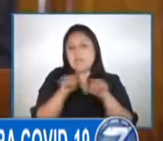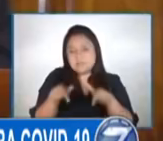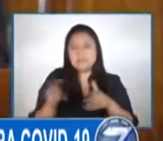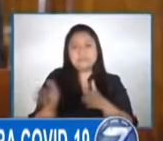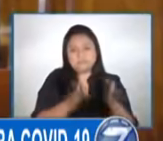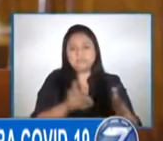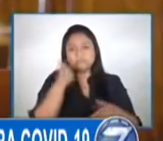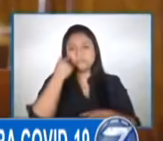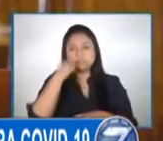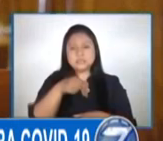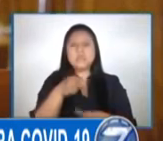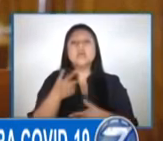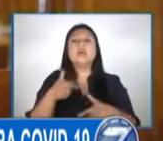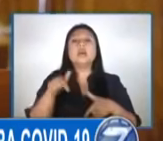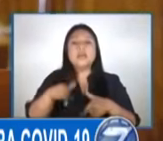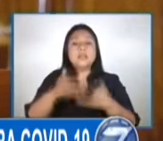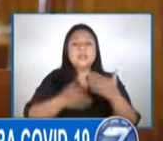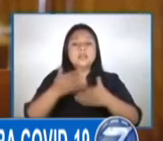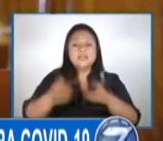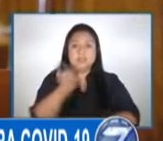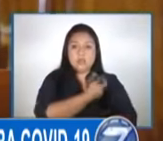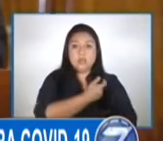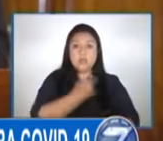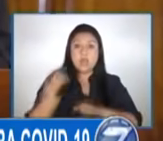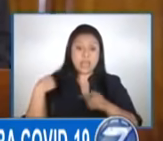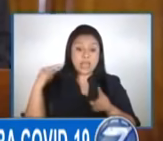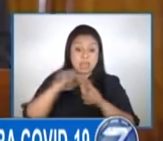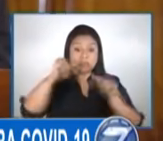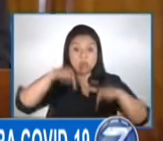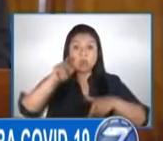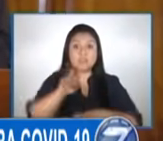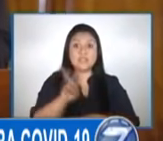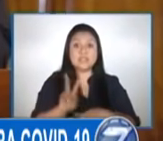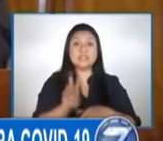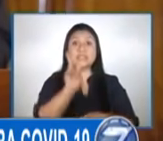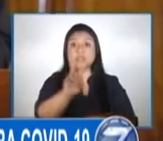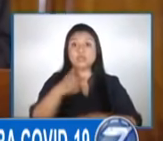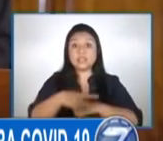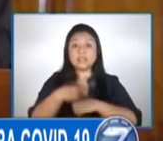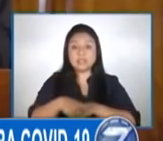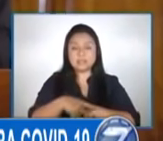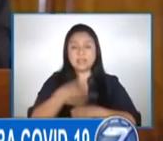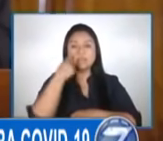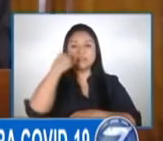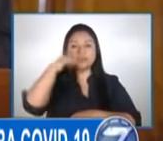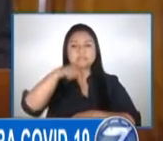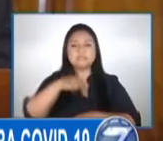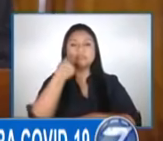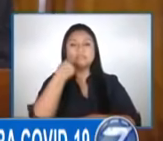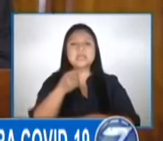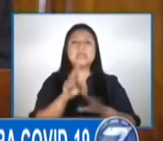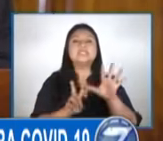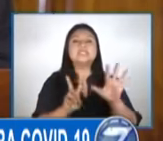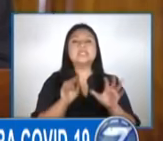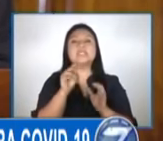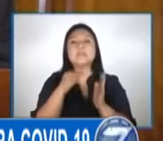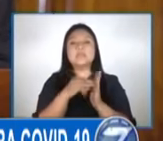Hablemos del proceso de la vacunación. Hasta hoy viernes a las 14 horas, habíamos superado ya los